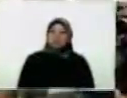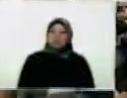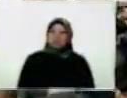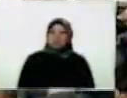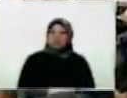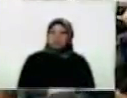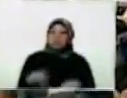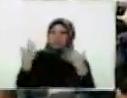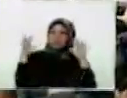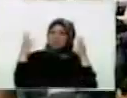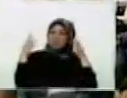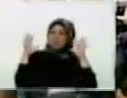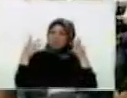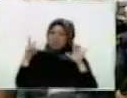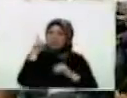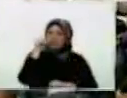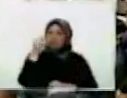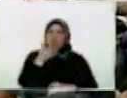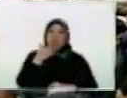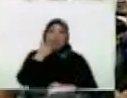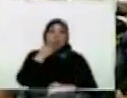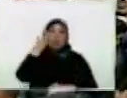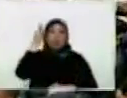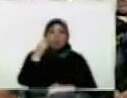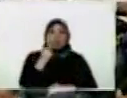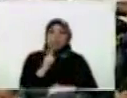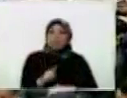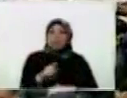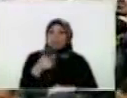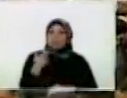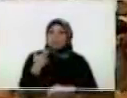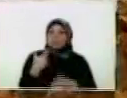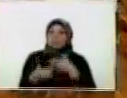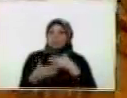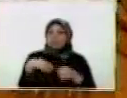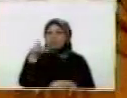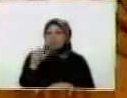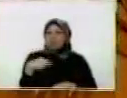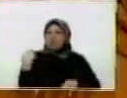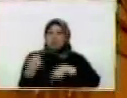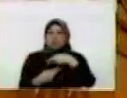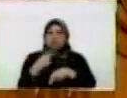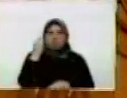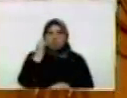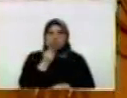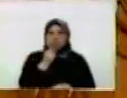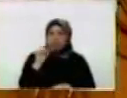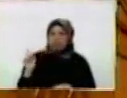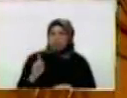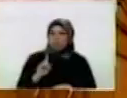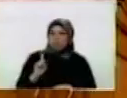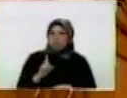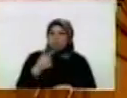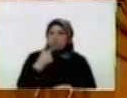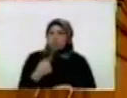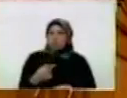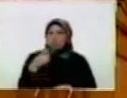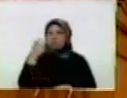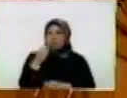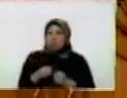Podemos decir con orgullo, no porque lo dice la Revolución Bolivariana, porque lo dice la